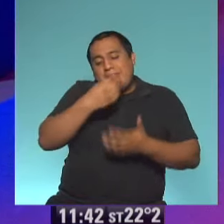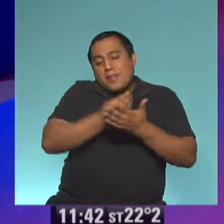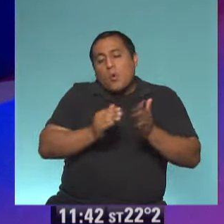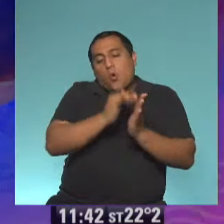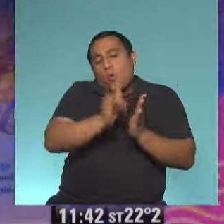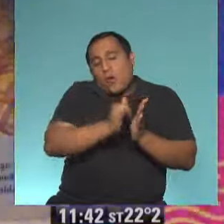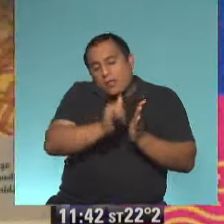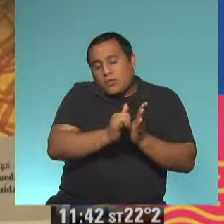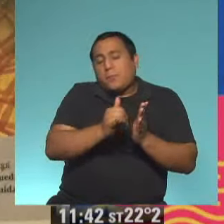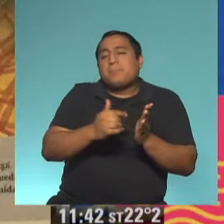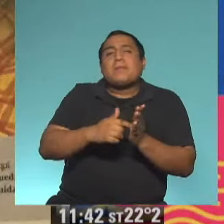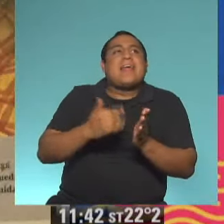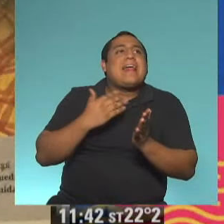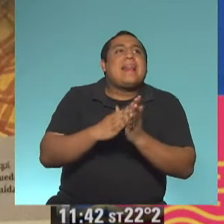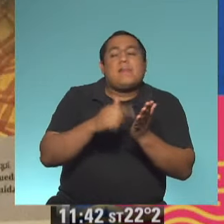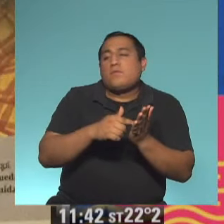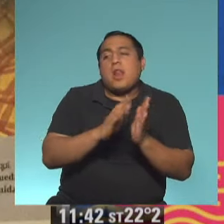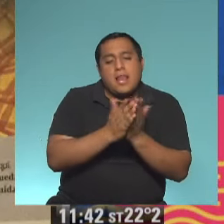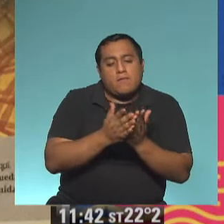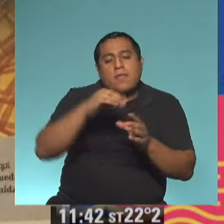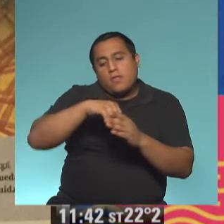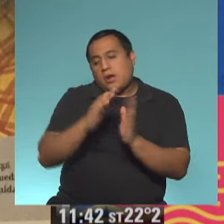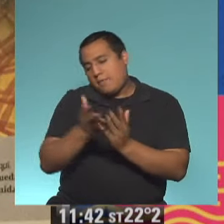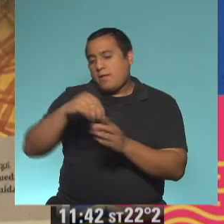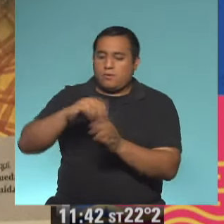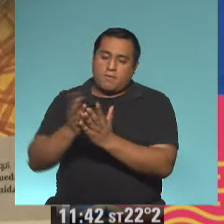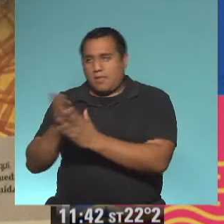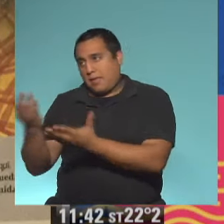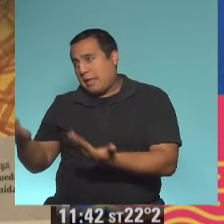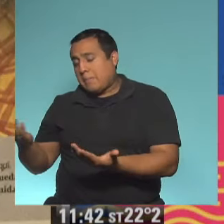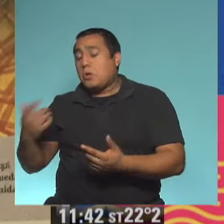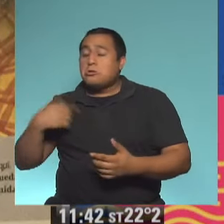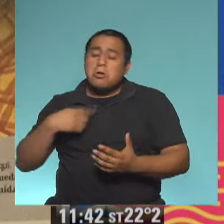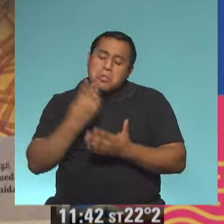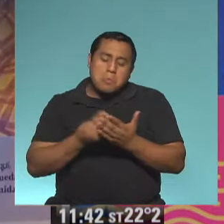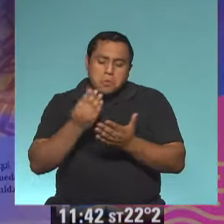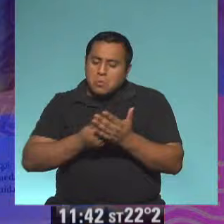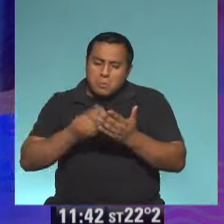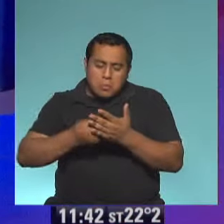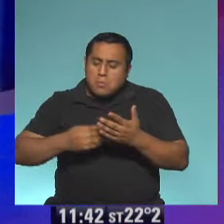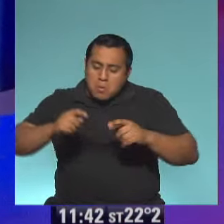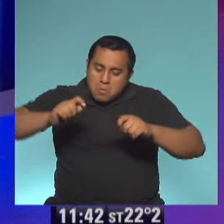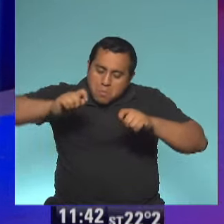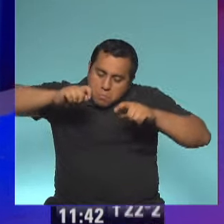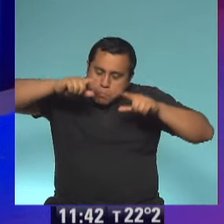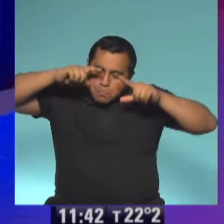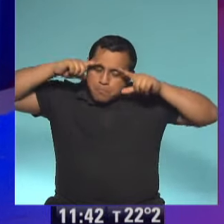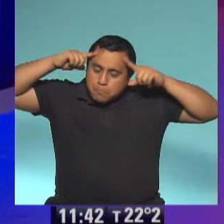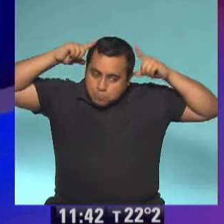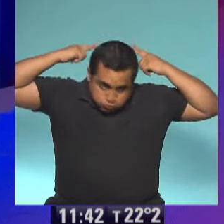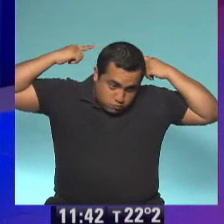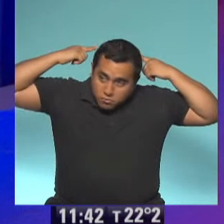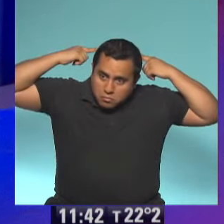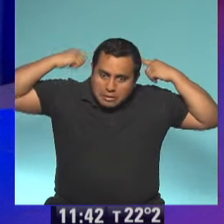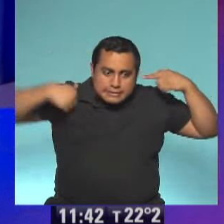hacer un libro que se llamara El libro en el libro en el libro. Pero empecé a hacer este dibujo y fui adentrándome en él más y más y más. Y ahora ya no sé cómo